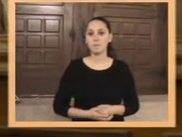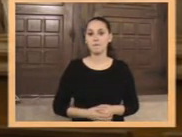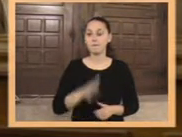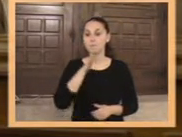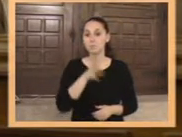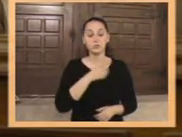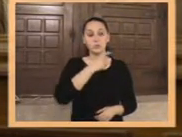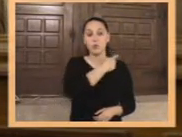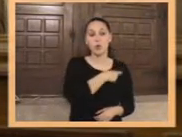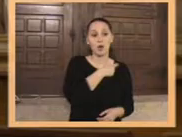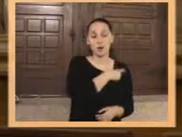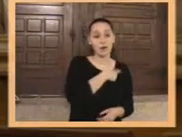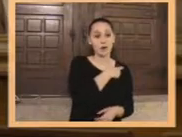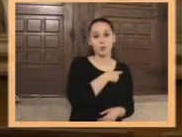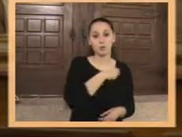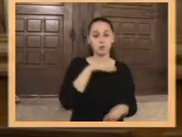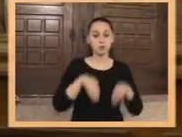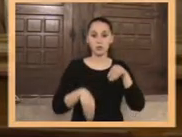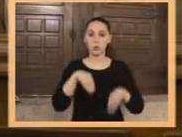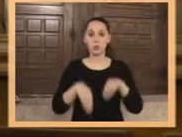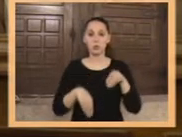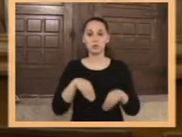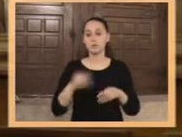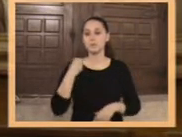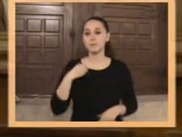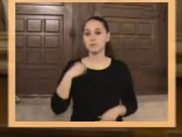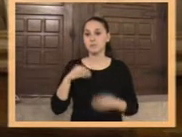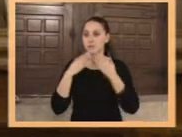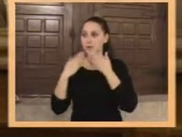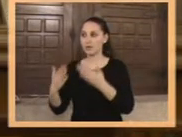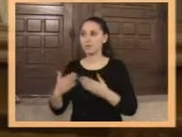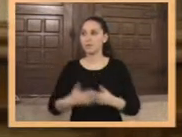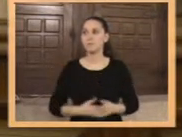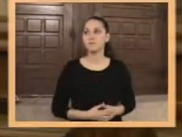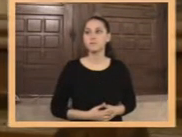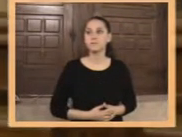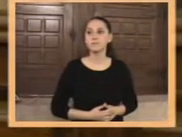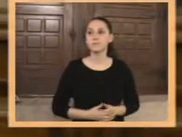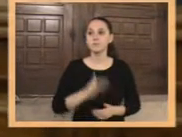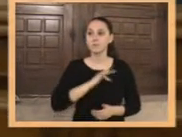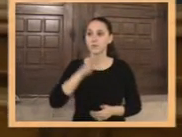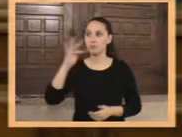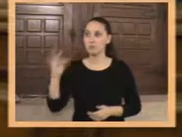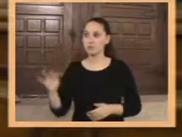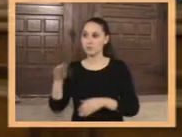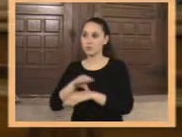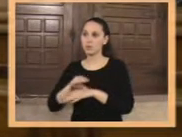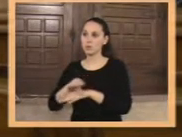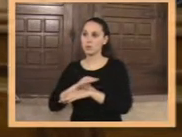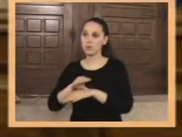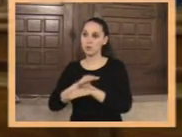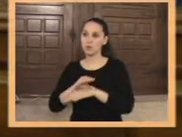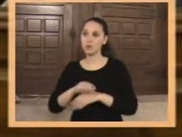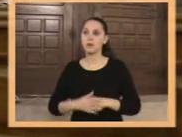acordamos en la propia comisión. Muchísimas gracias. A usted, señor Izquierdo. Tiene la palabra el señor Pérez